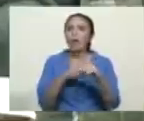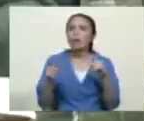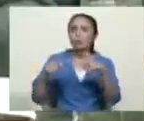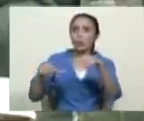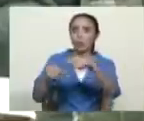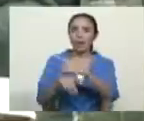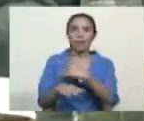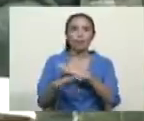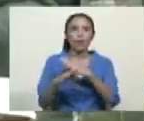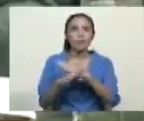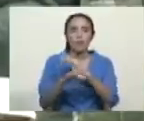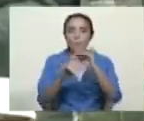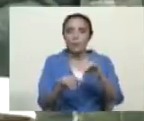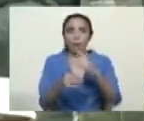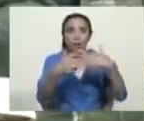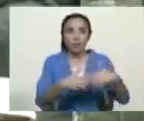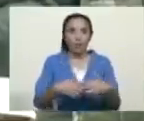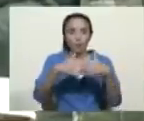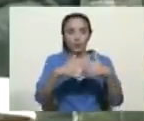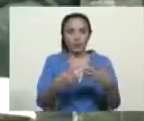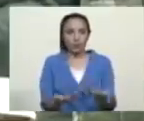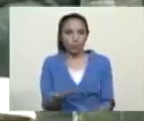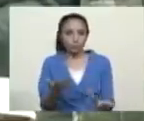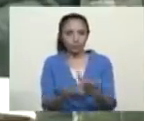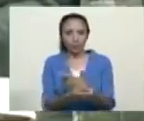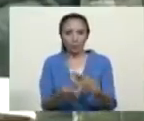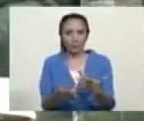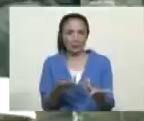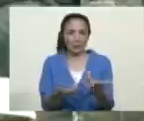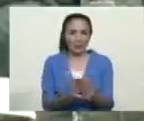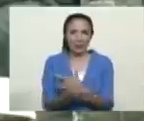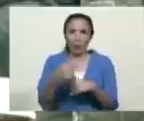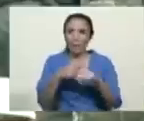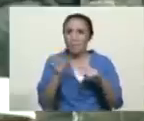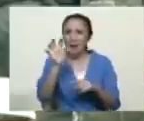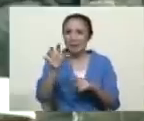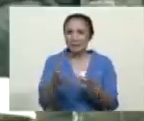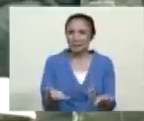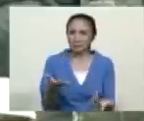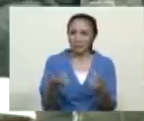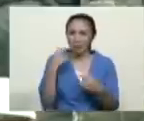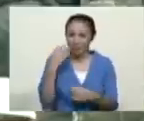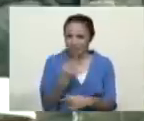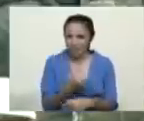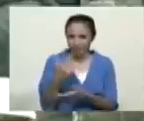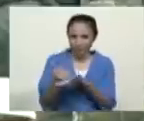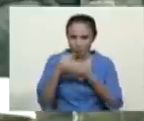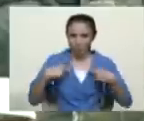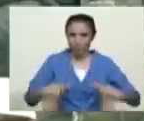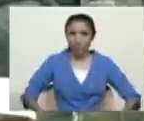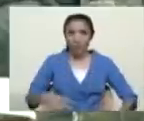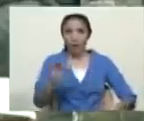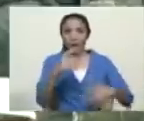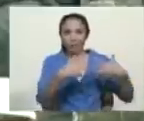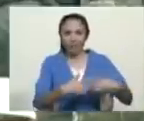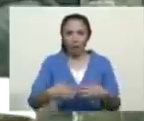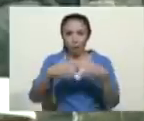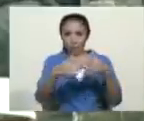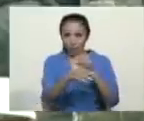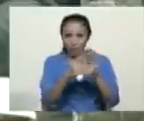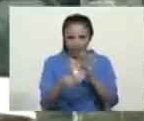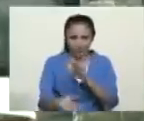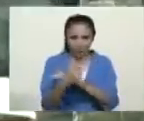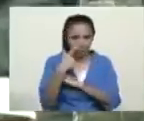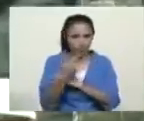las autoridades de Estados Unidos quieren alimentar la fuerza a un país. Si ustedes creen que Estados Unidos tiene derecho a actuar de ese